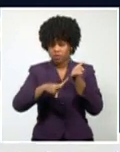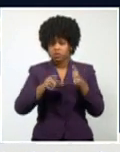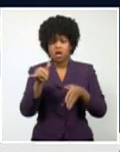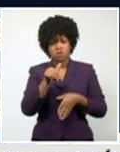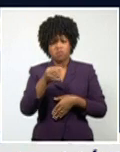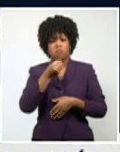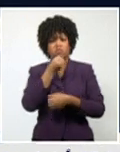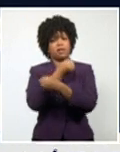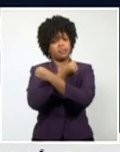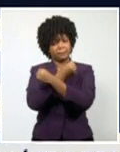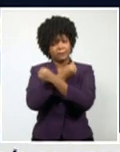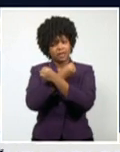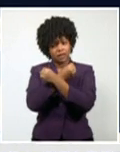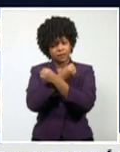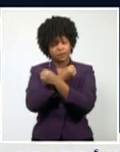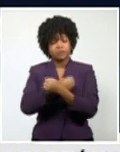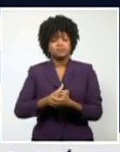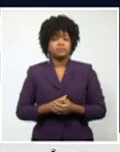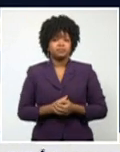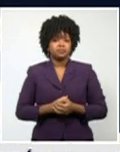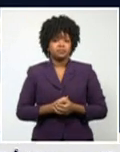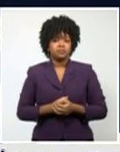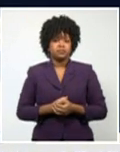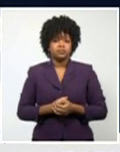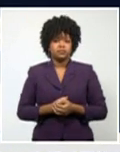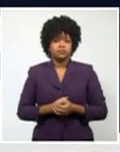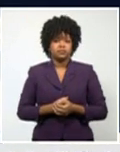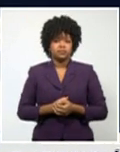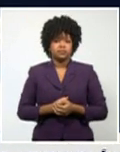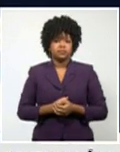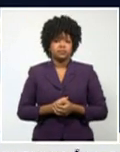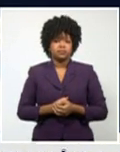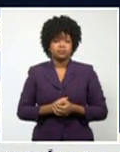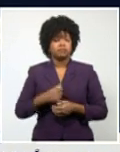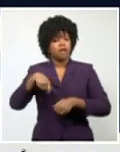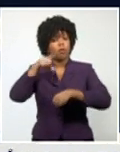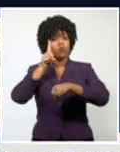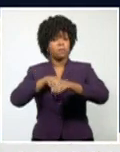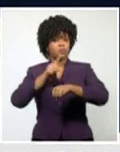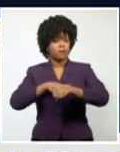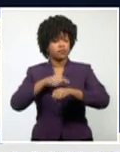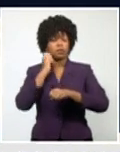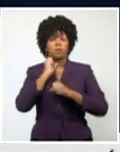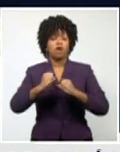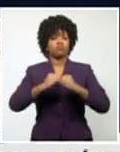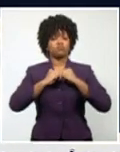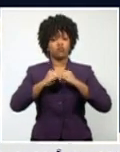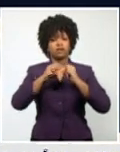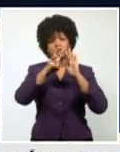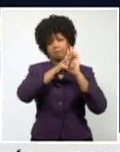incluyendo las que tienen una incidencia elevada, es el momento de arreciar las medidas de restricción. Pensarán, dice, oye,